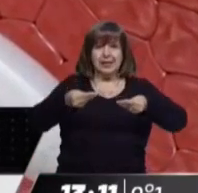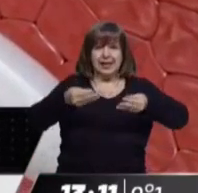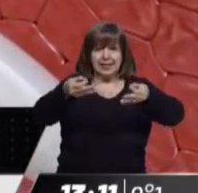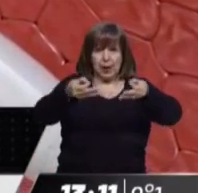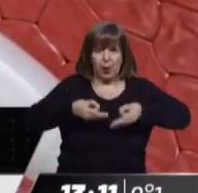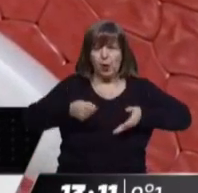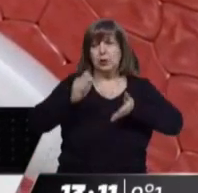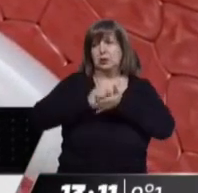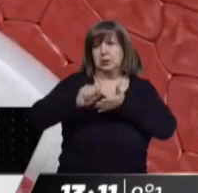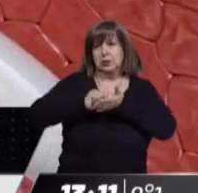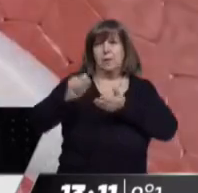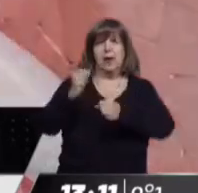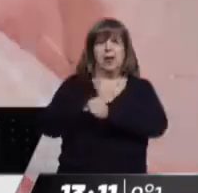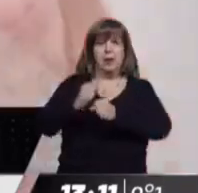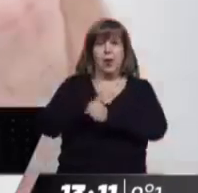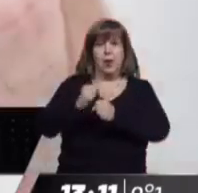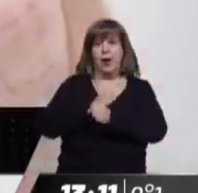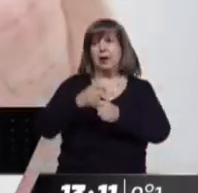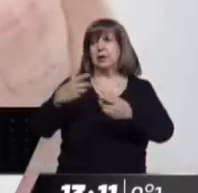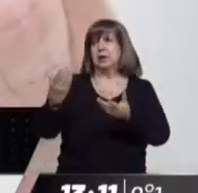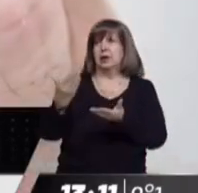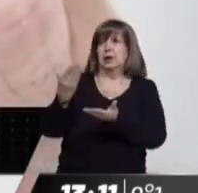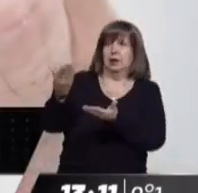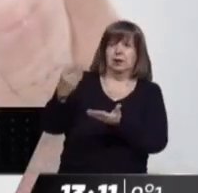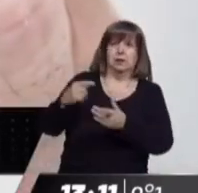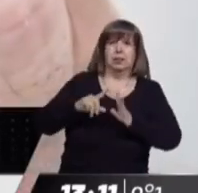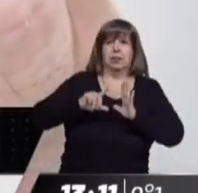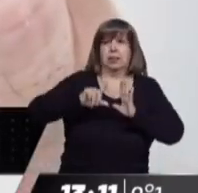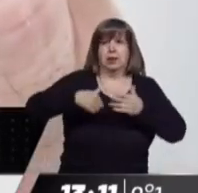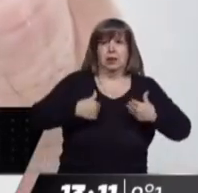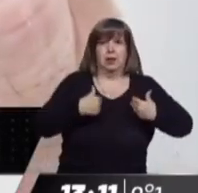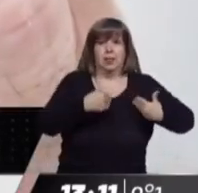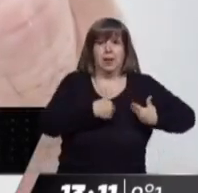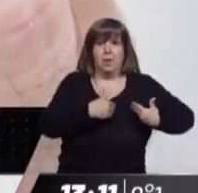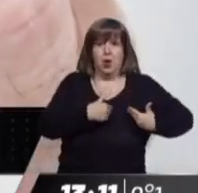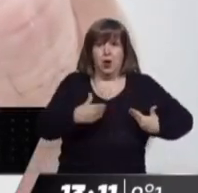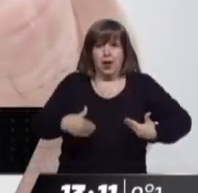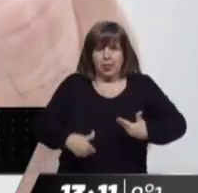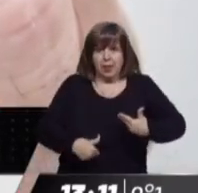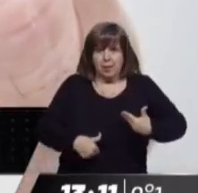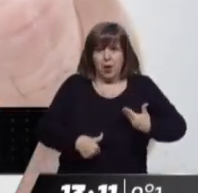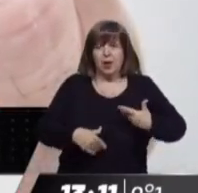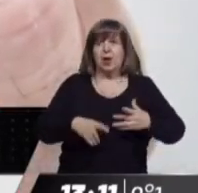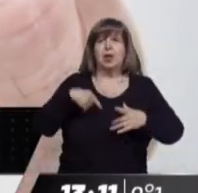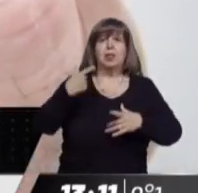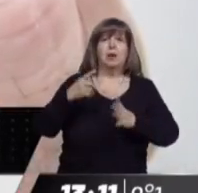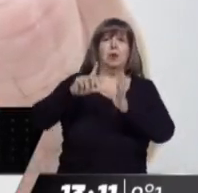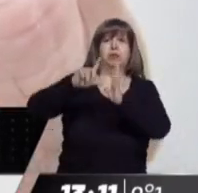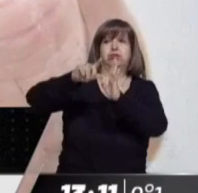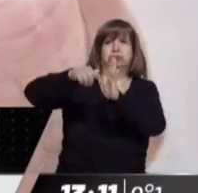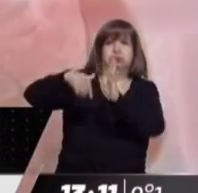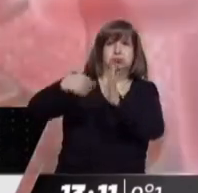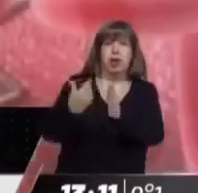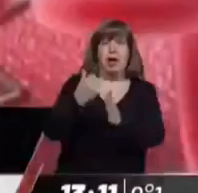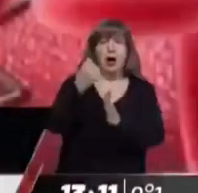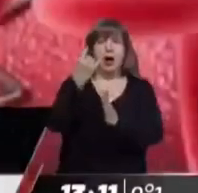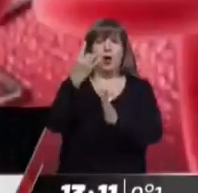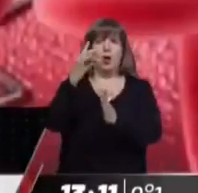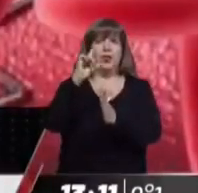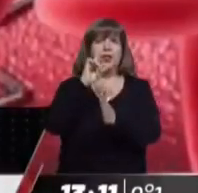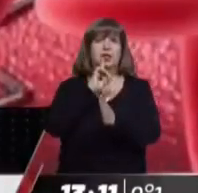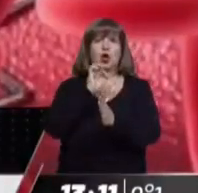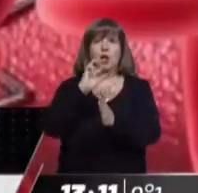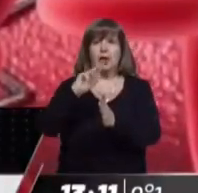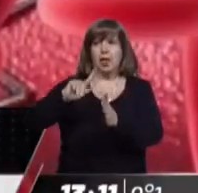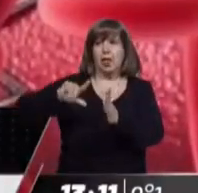que puedan aprobarlo y pasa a un sistema de auditoría que es también bastante elentro Y engorroso